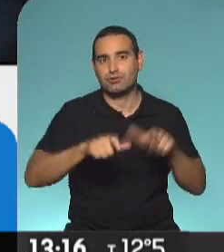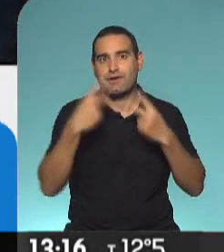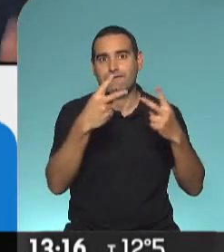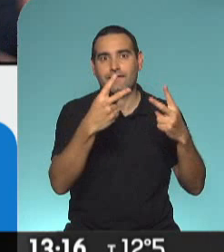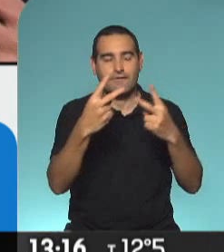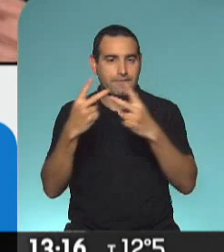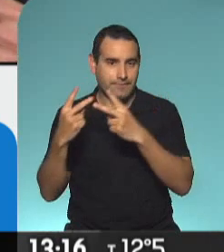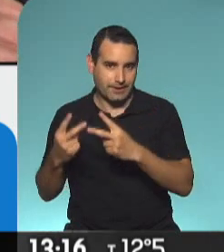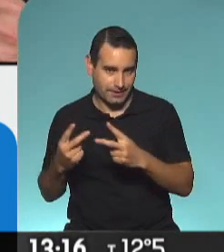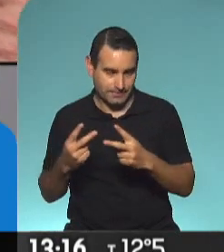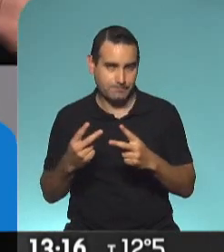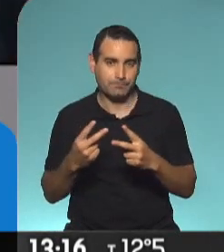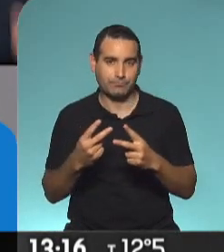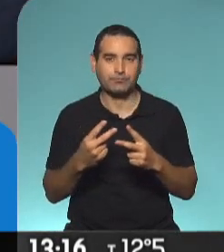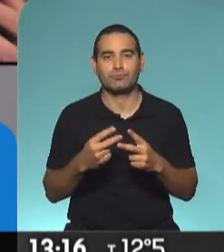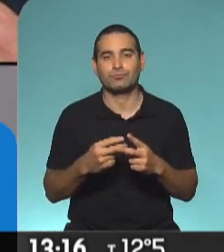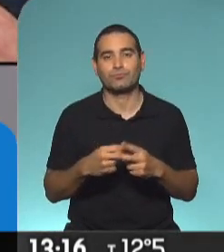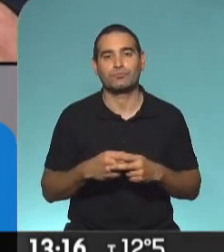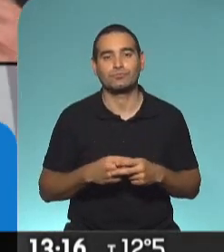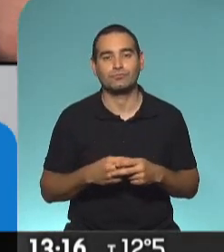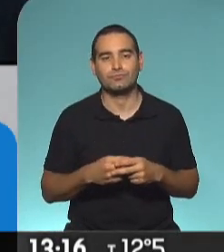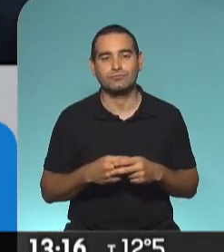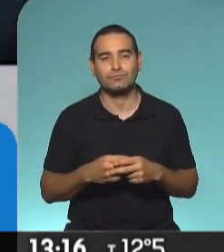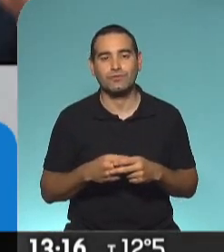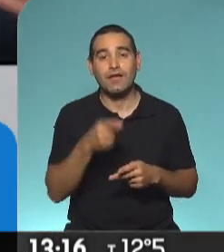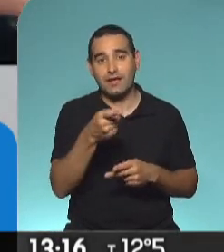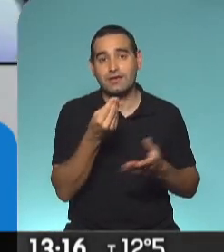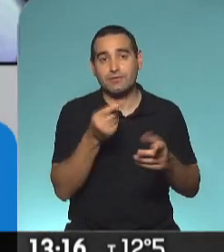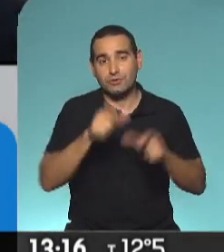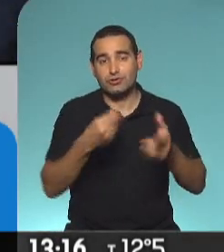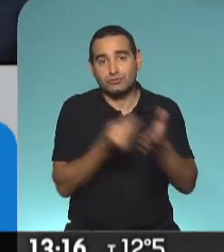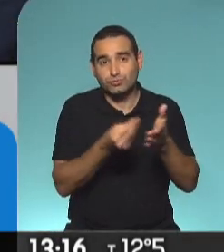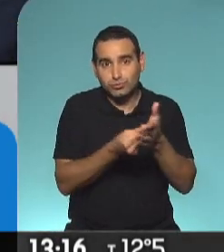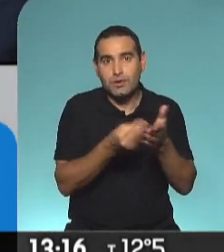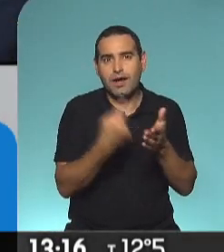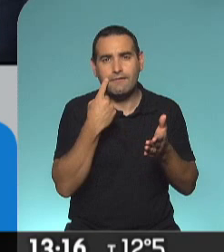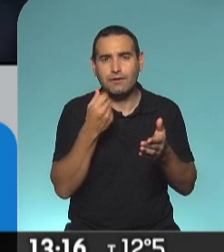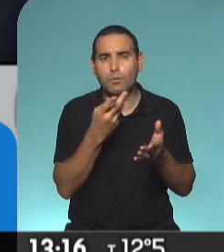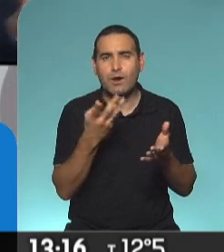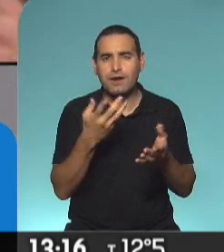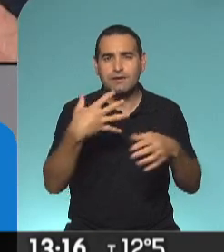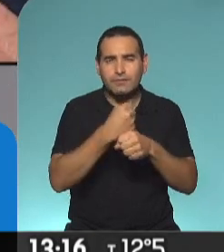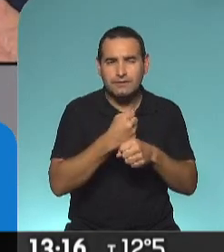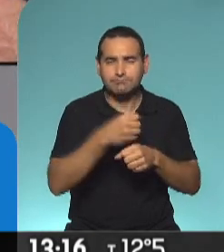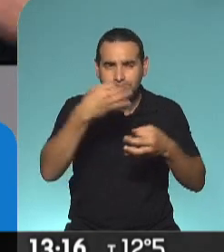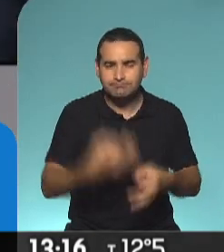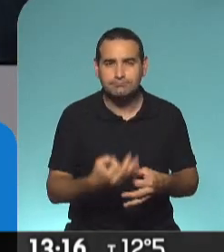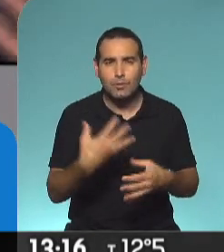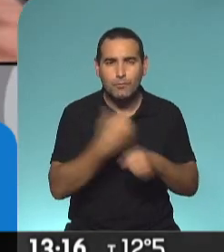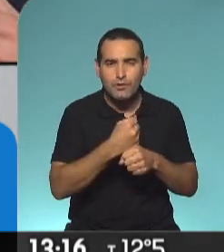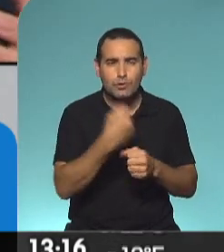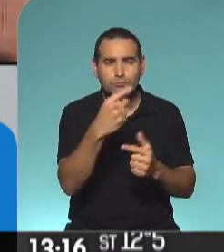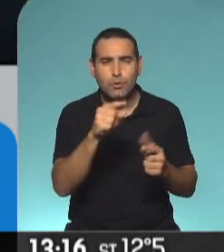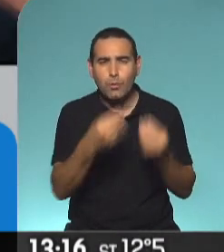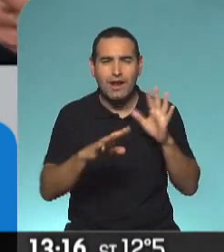mayor cantidad de transacciones de sube que nos permite trazar cuáles son las compañías que tienen efectivamente mayor